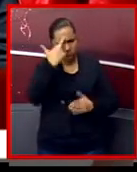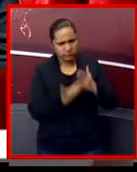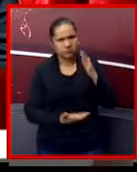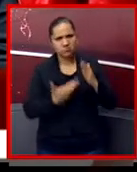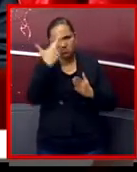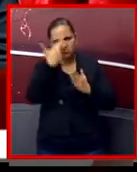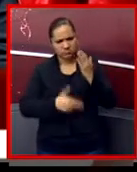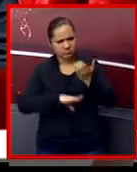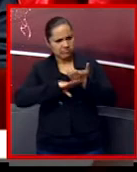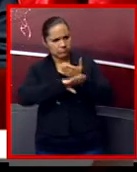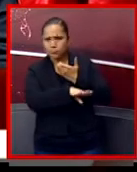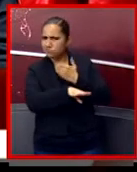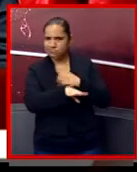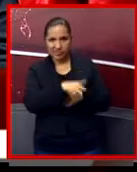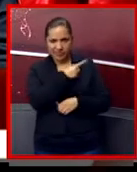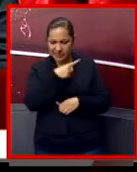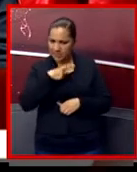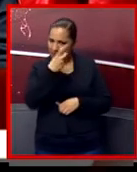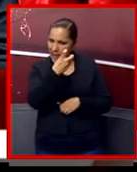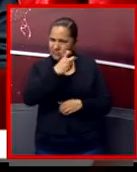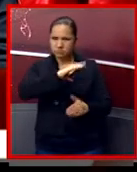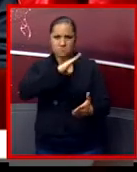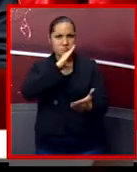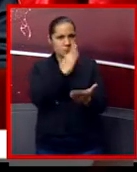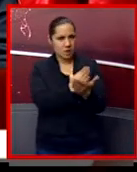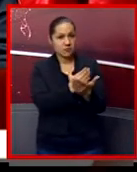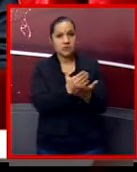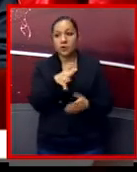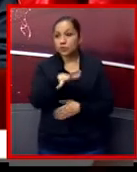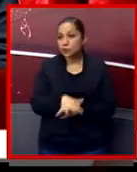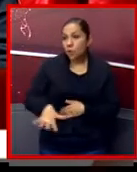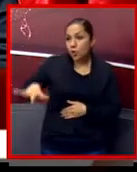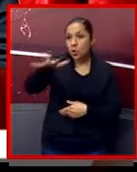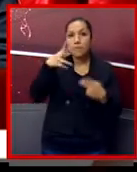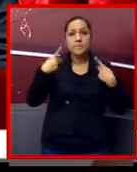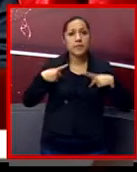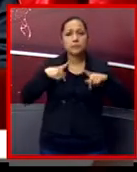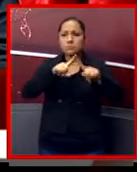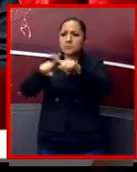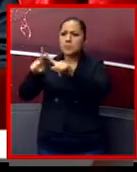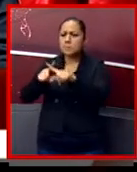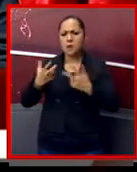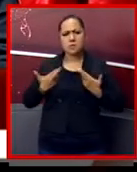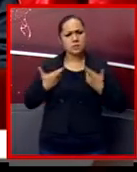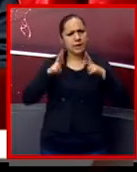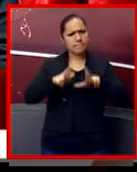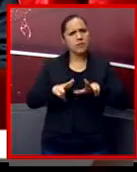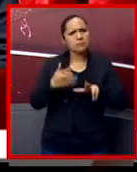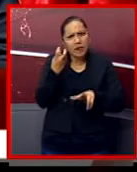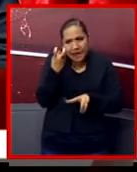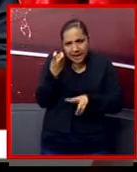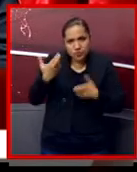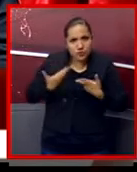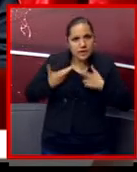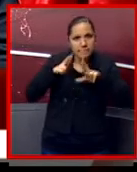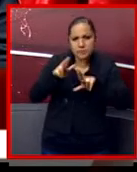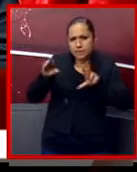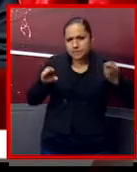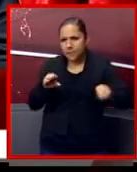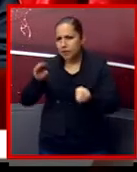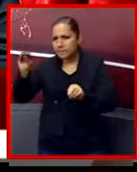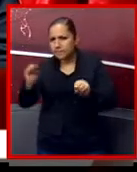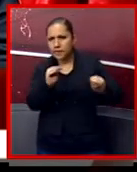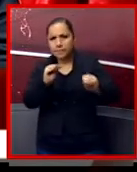sometimientos. La representación política es el derecho a querer una república